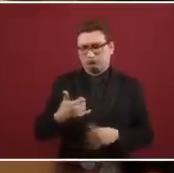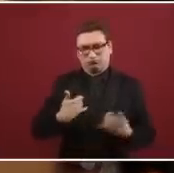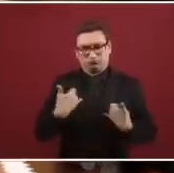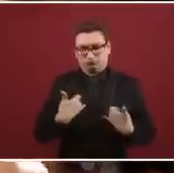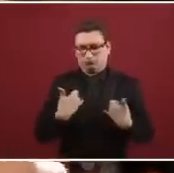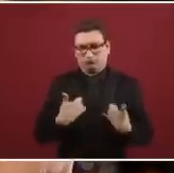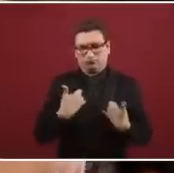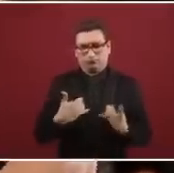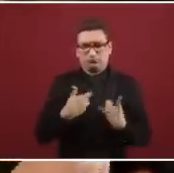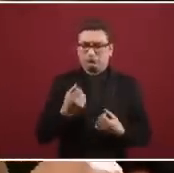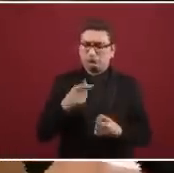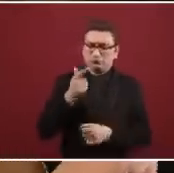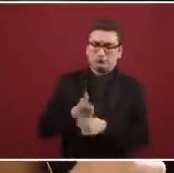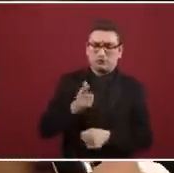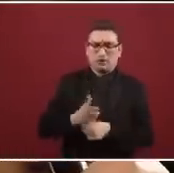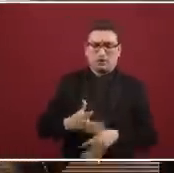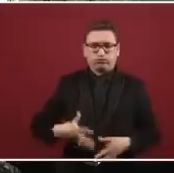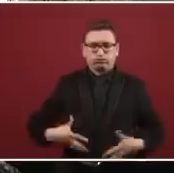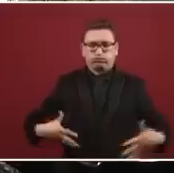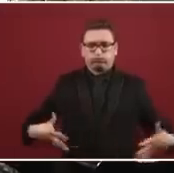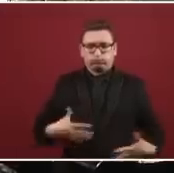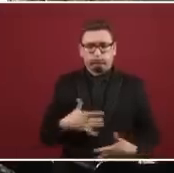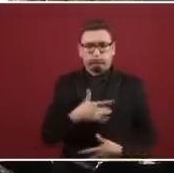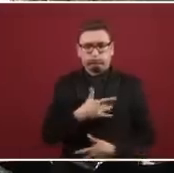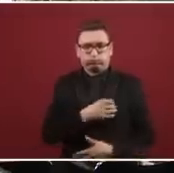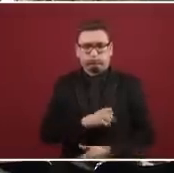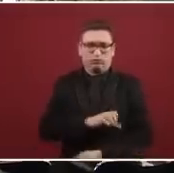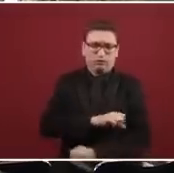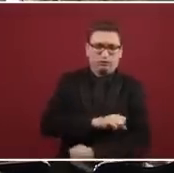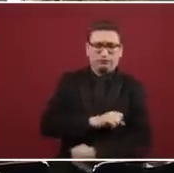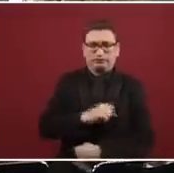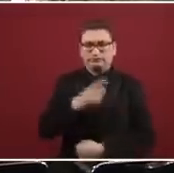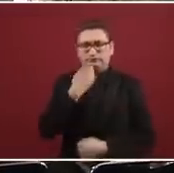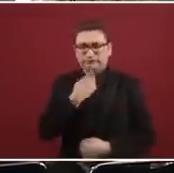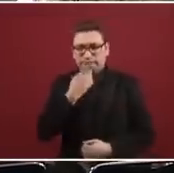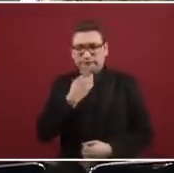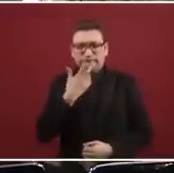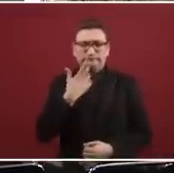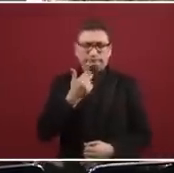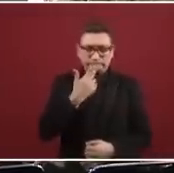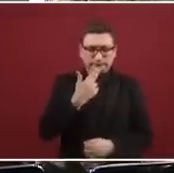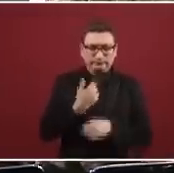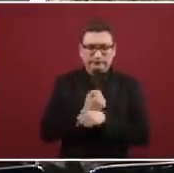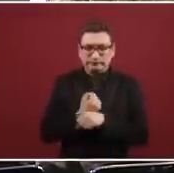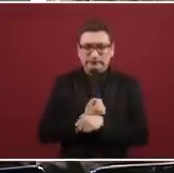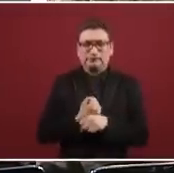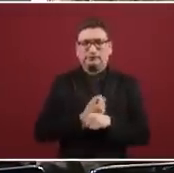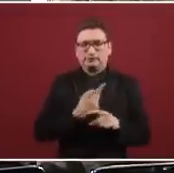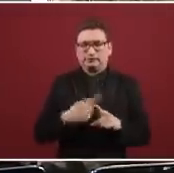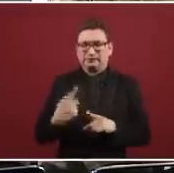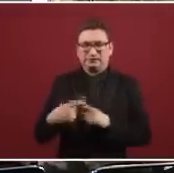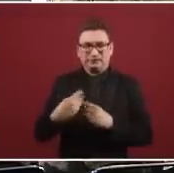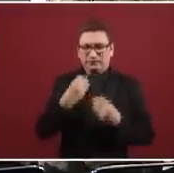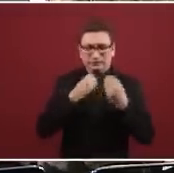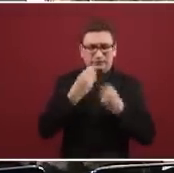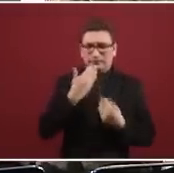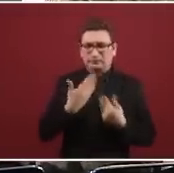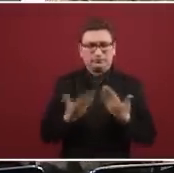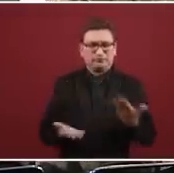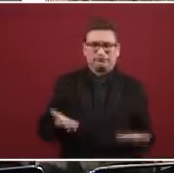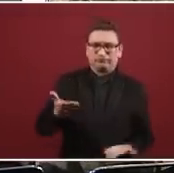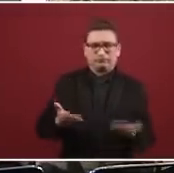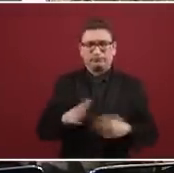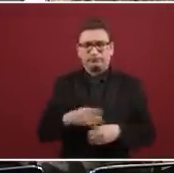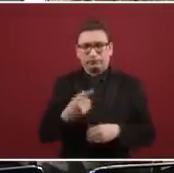halla obesos, hipertensos, diabéticos, gravemente con una pésima dieta, por una